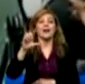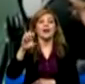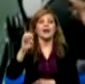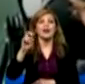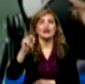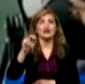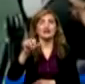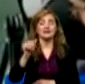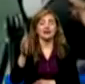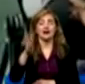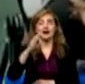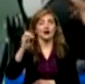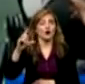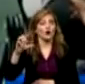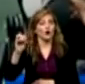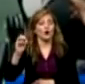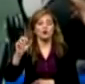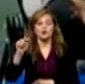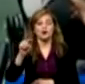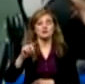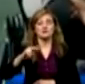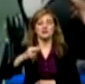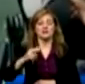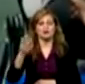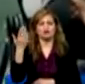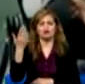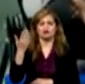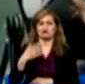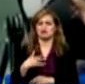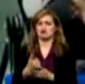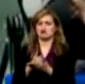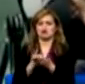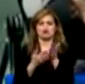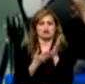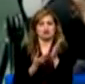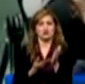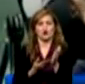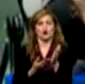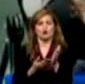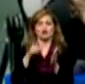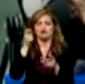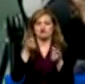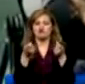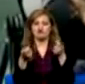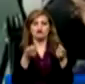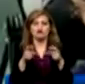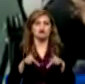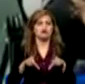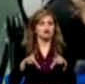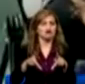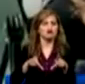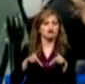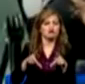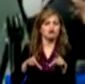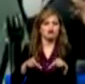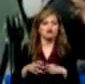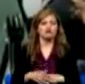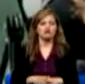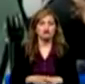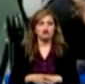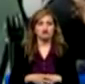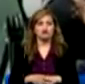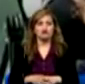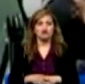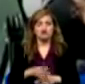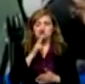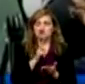y creo que eso podría ayudar a este modelo de gobernabilidad que nos permitirá también encontrar con mucha decencia